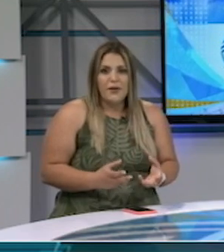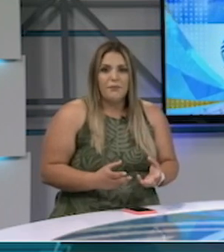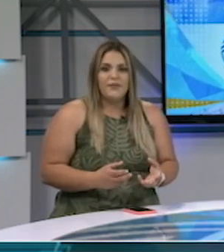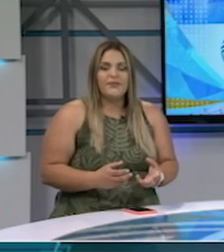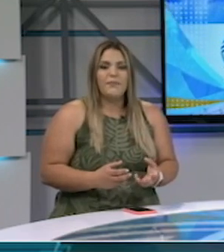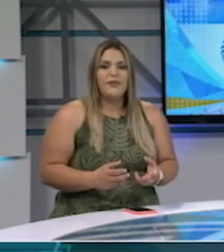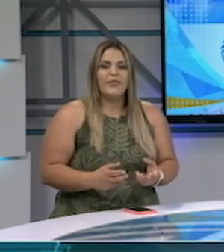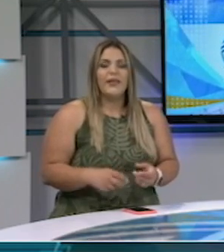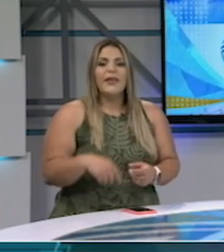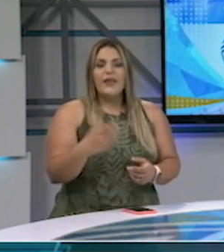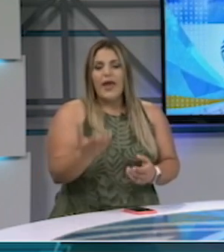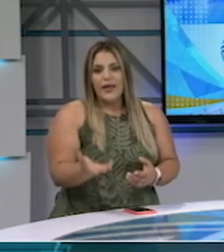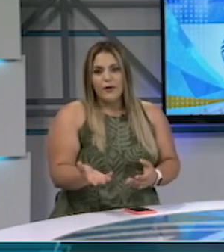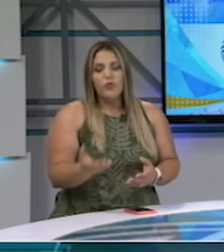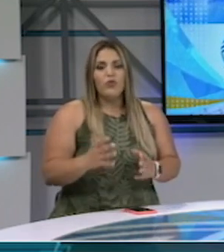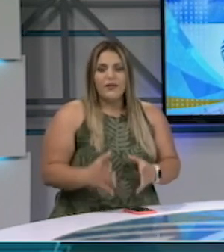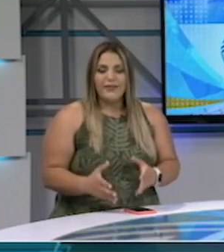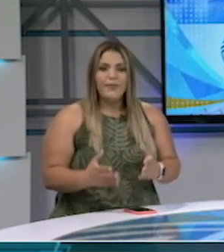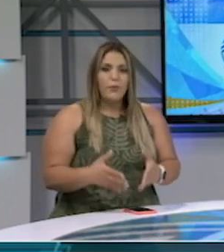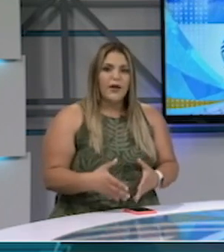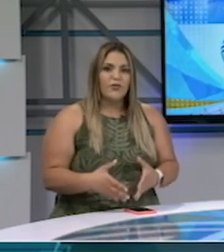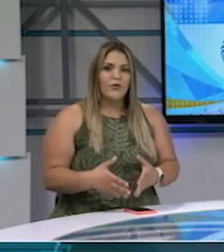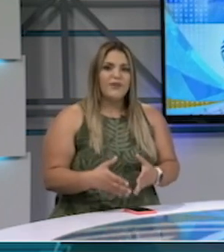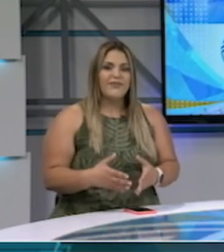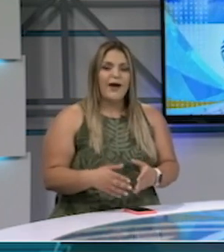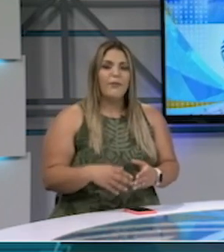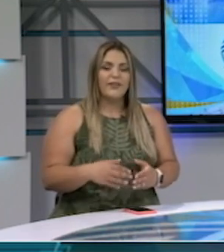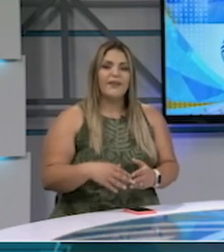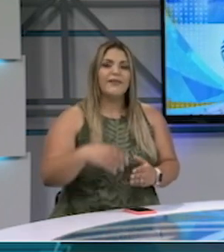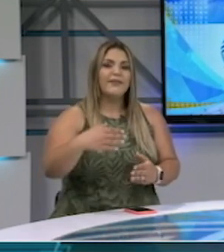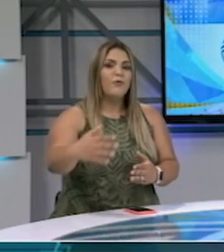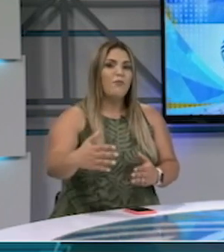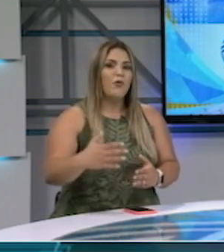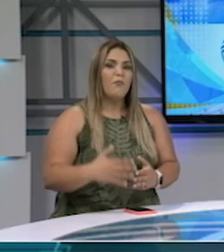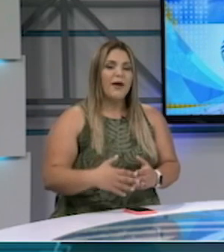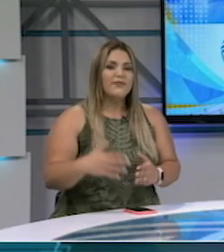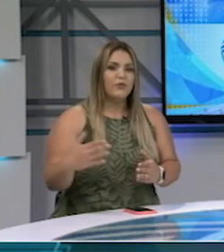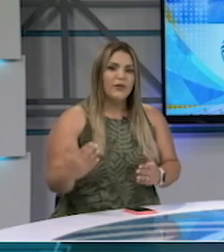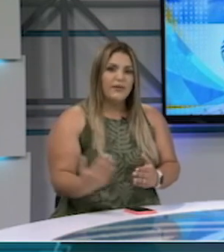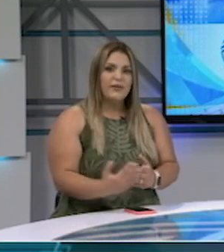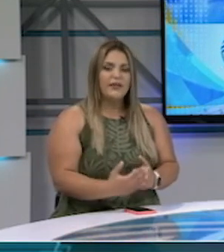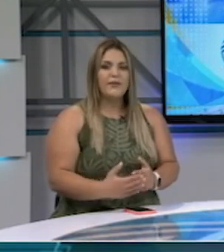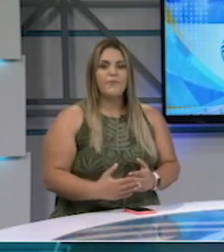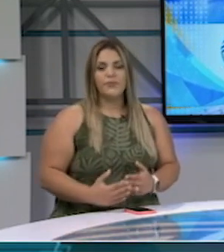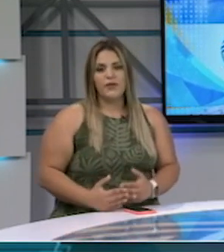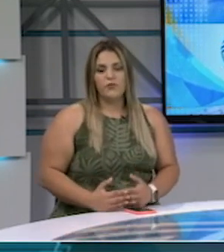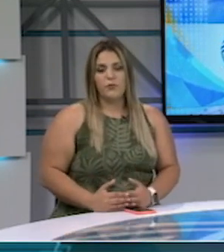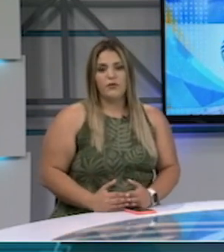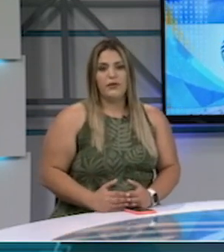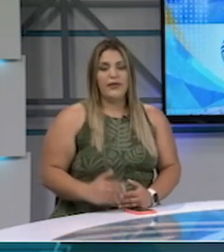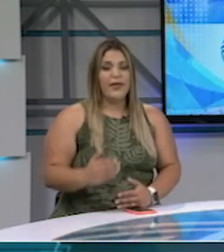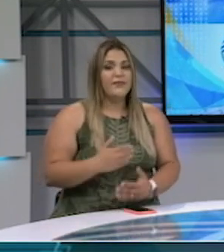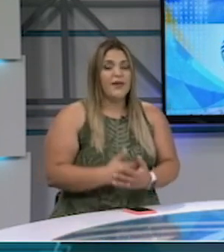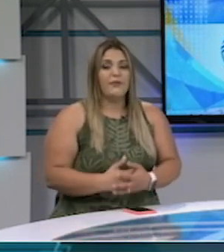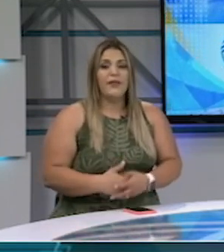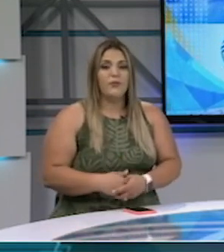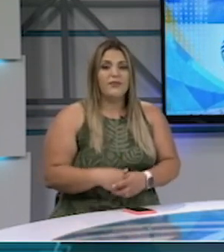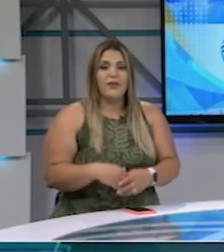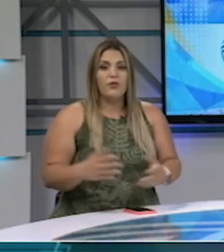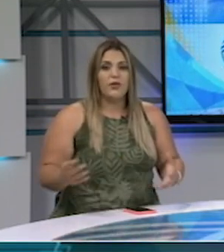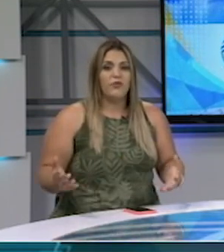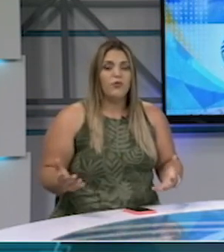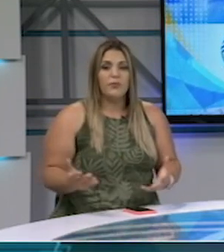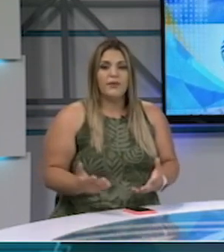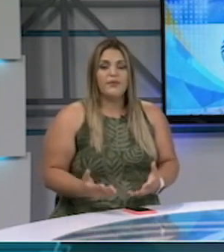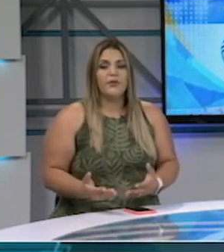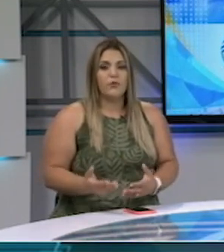vea precisamente. E incluso este tipo de acciones ya trascienden un poco más los límites de sus posibilidades. Se habla de un Estado de